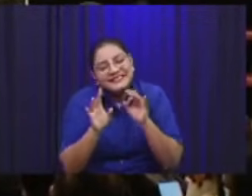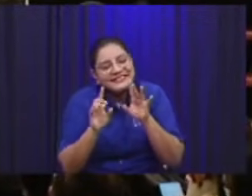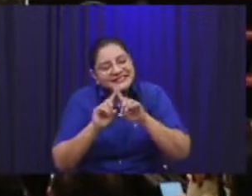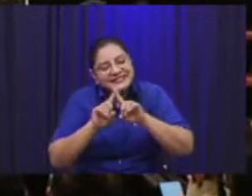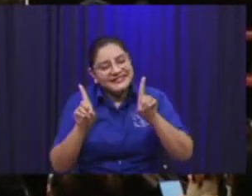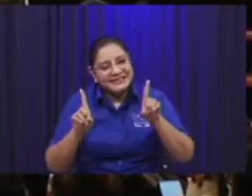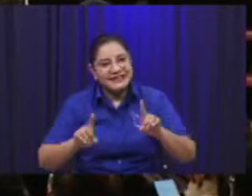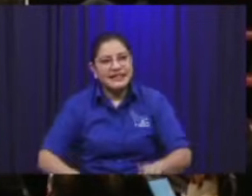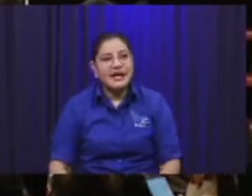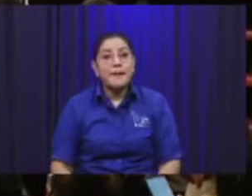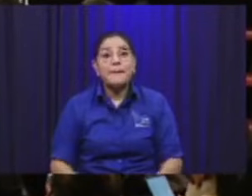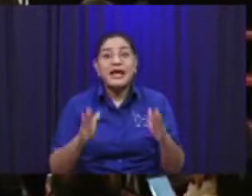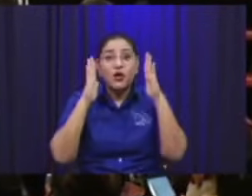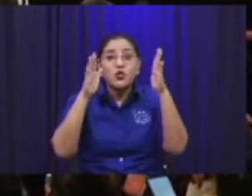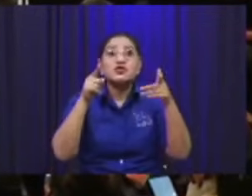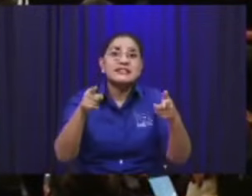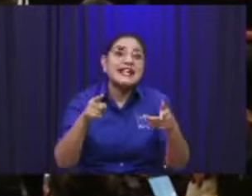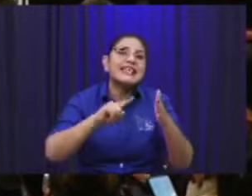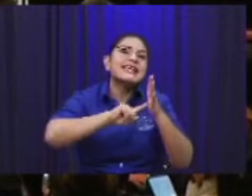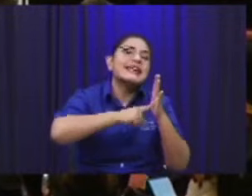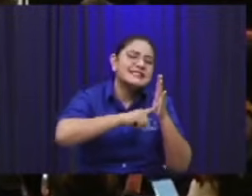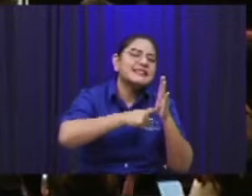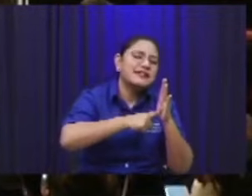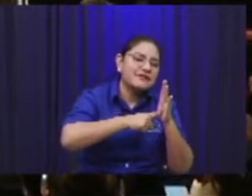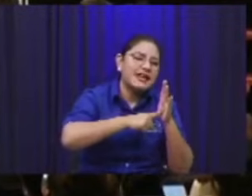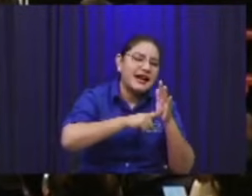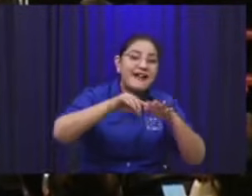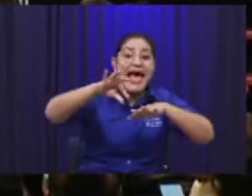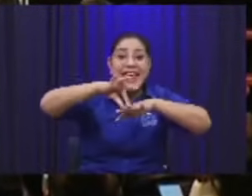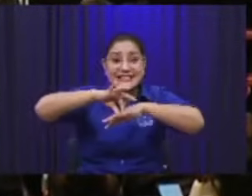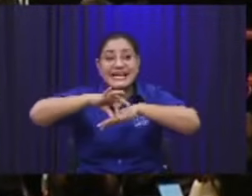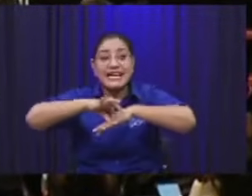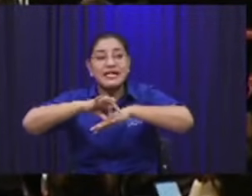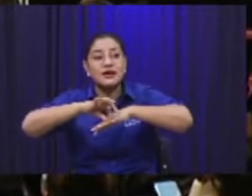pero hoy a mí pues qué significaba eso